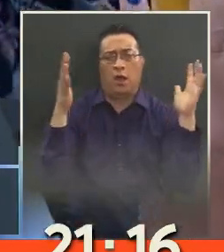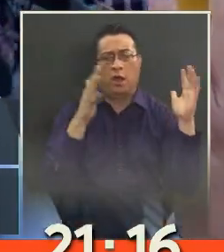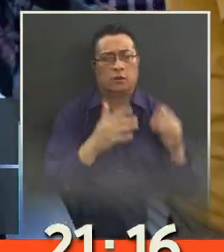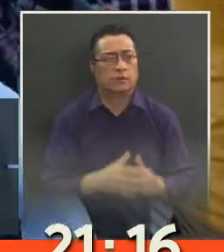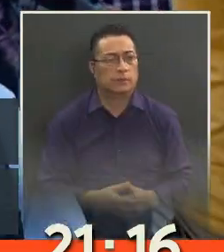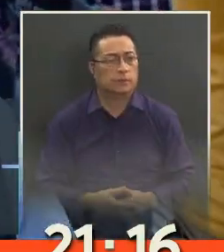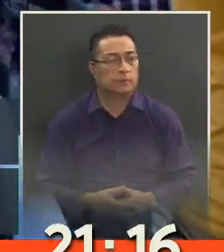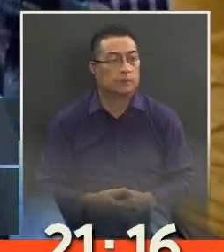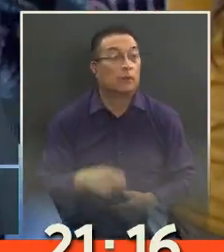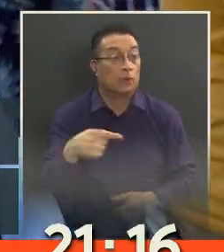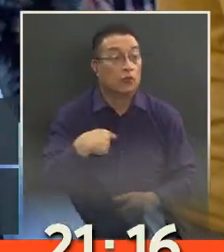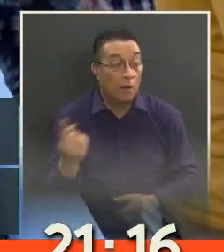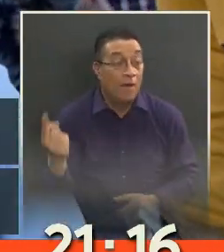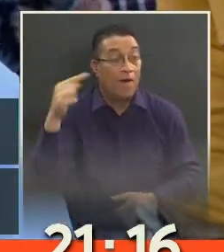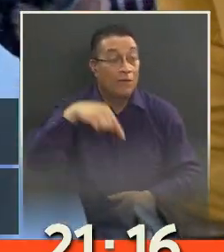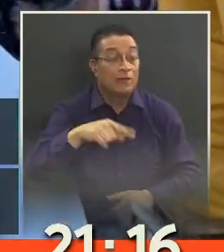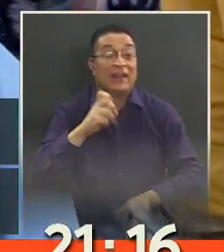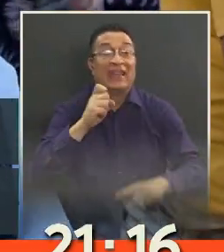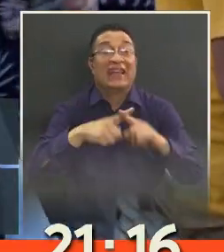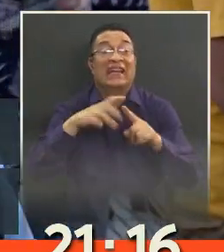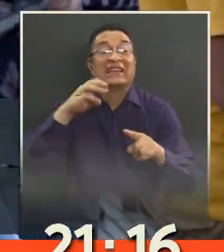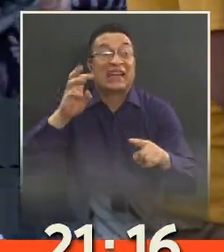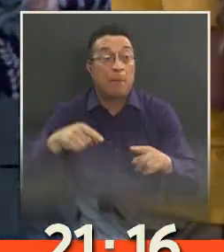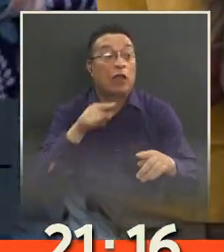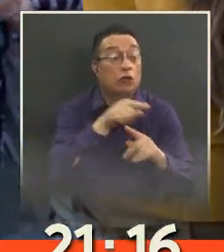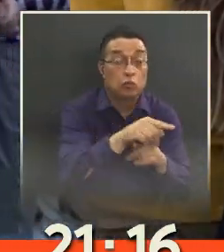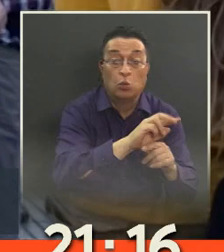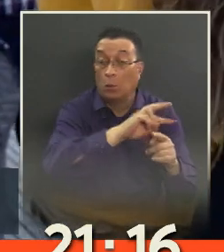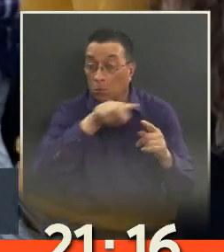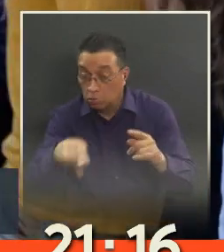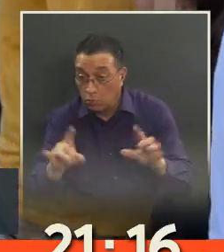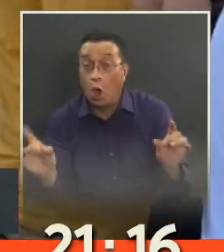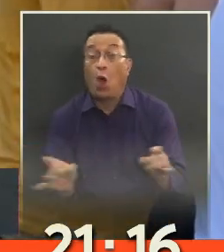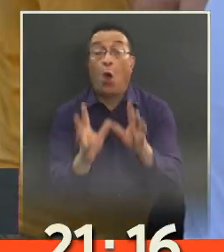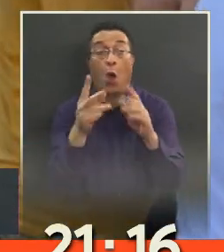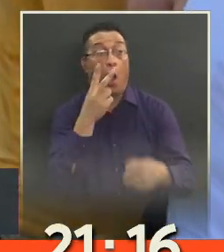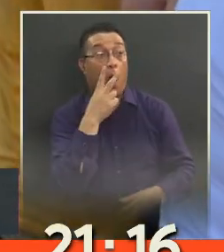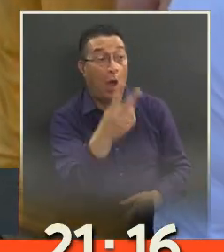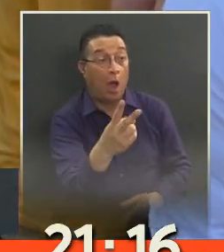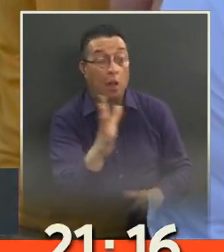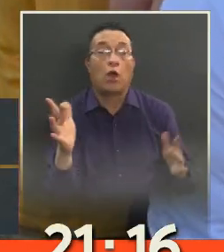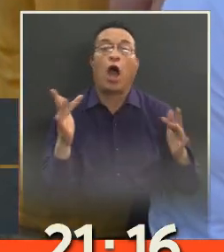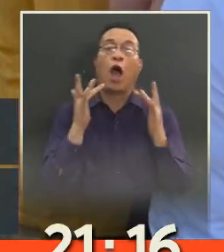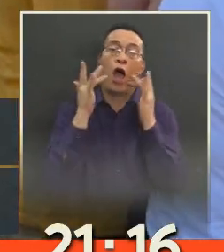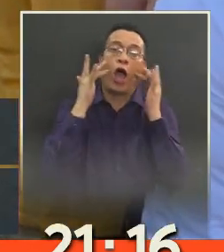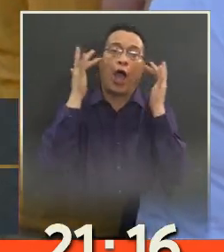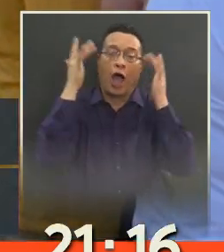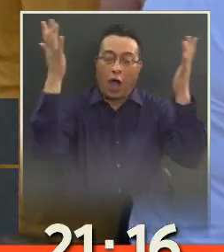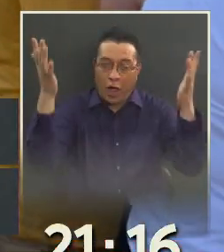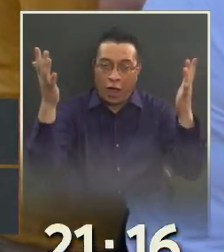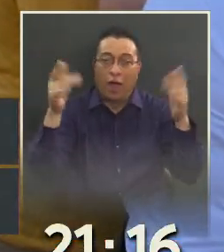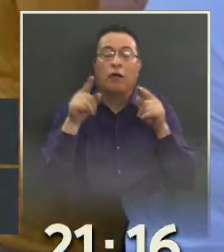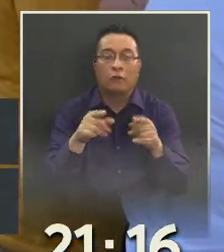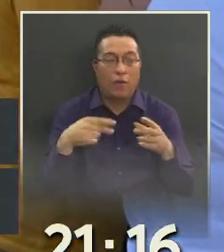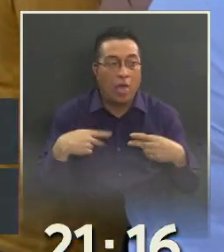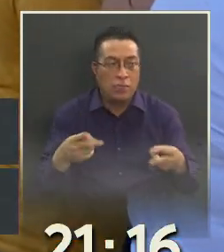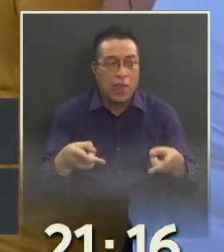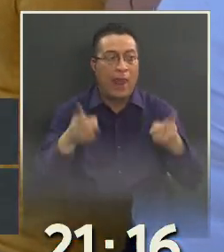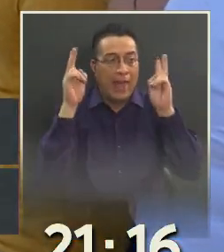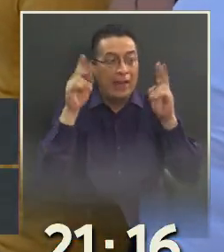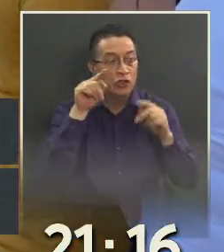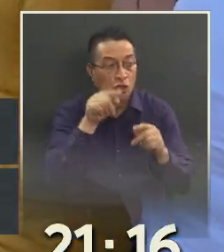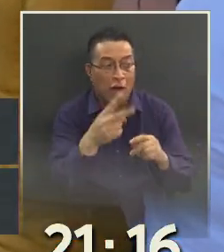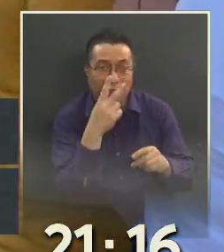Vine a tomarme exámenes, pasé de casualidad y me encontré con esto. Y fue una alegría muy grande ver esto, saber que la gente se